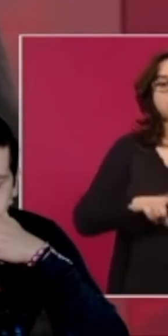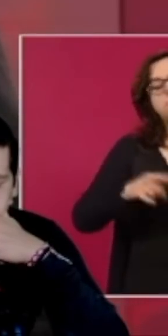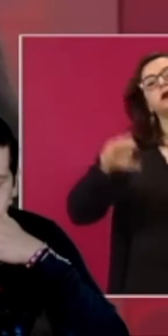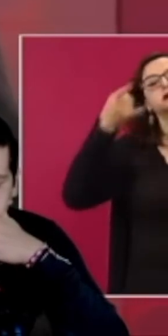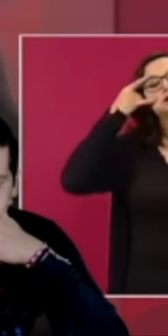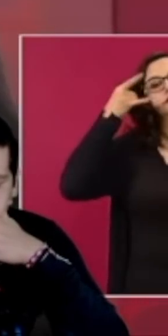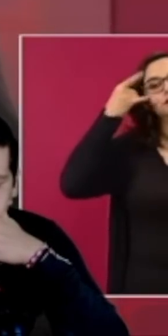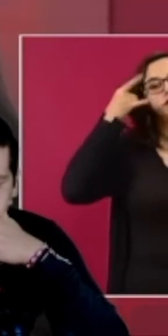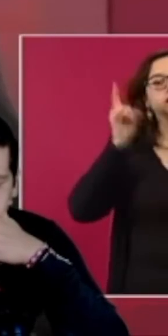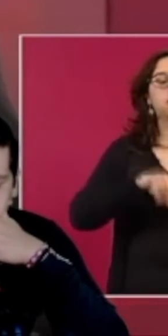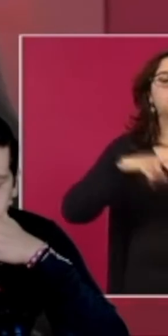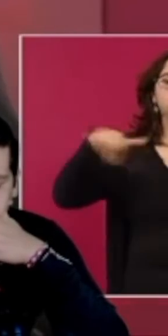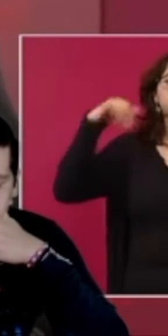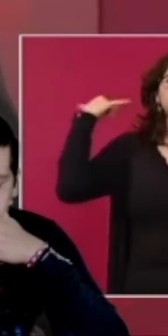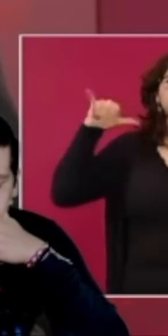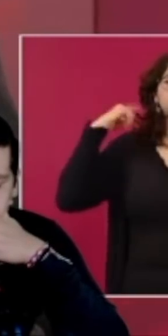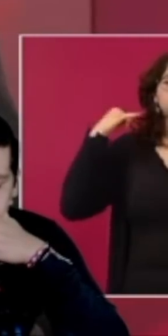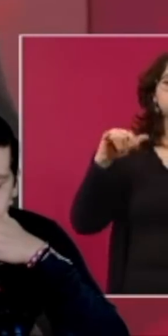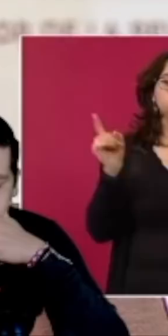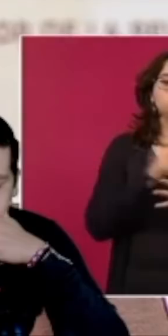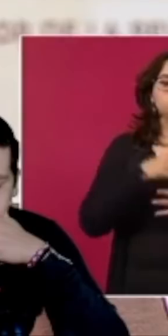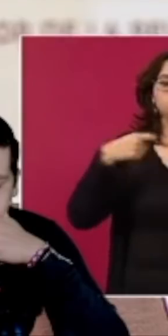Yucatán y Quintana Roo.